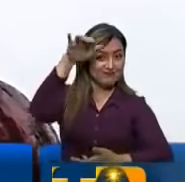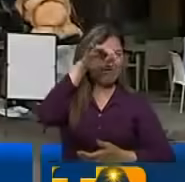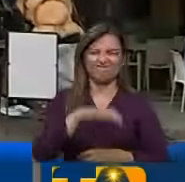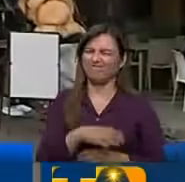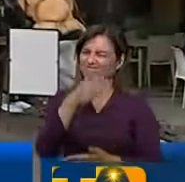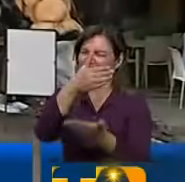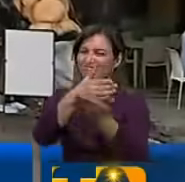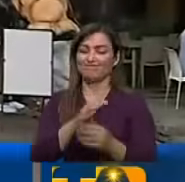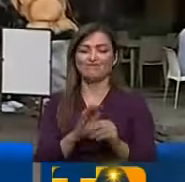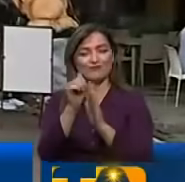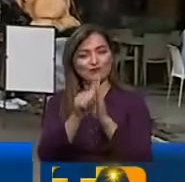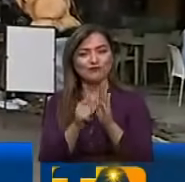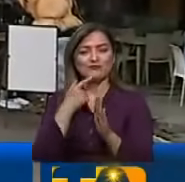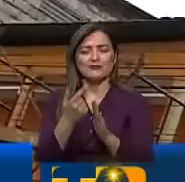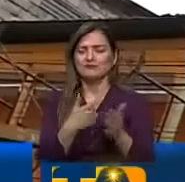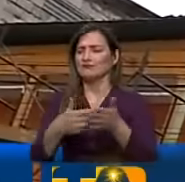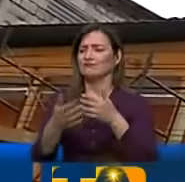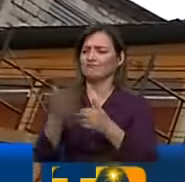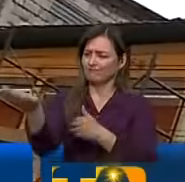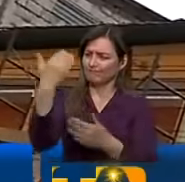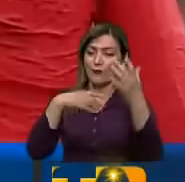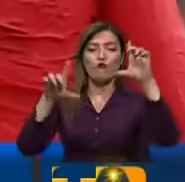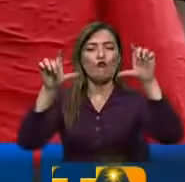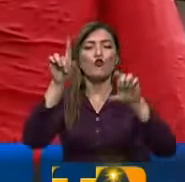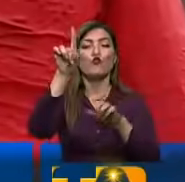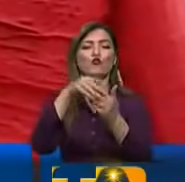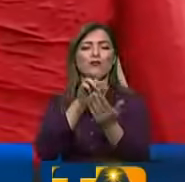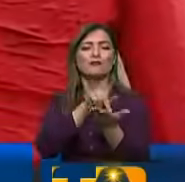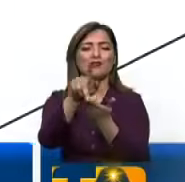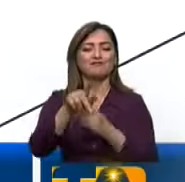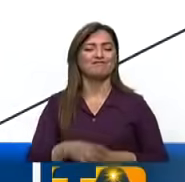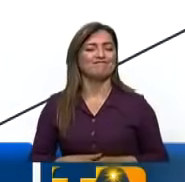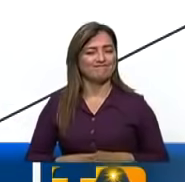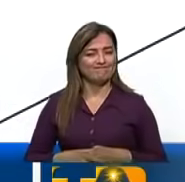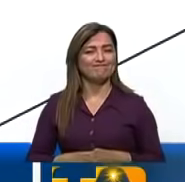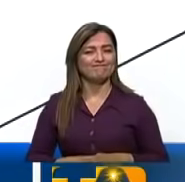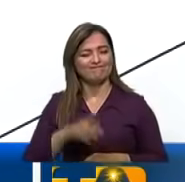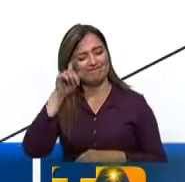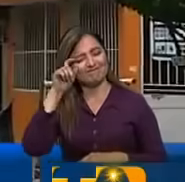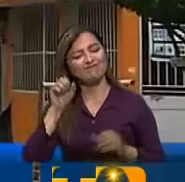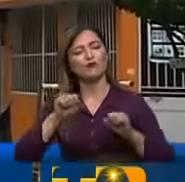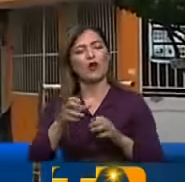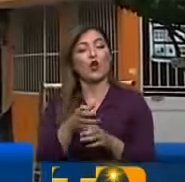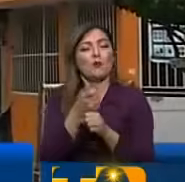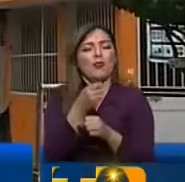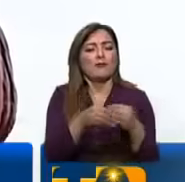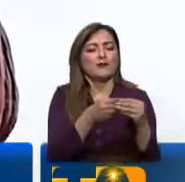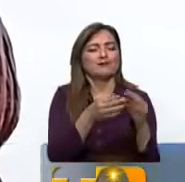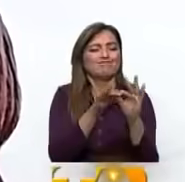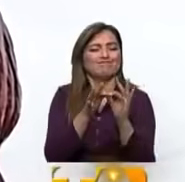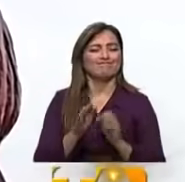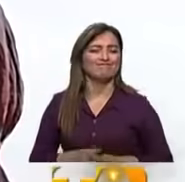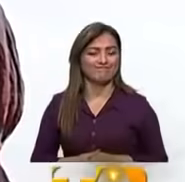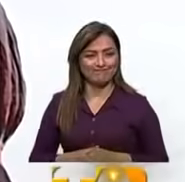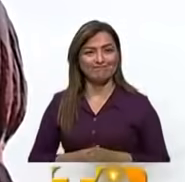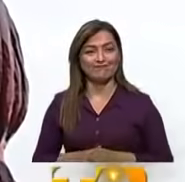Ante esto los artesanos están cobrando $1 por la foto para que los ciudadanos se lleven un recuerdo y así recuperen lo invertido. En el